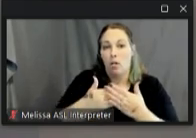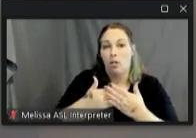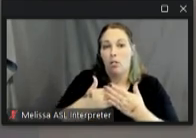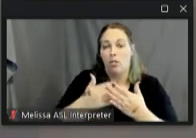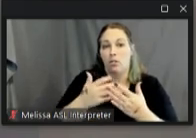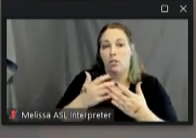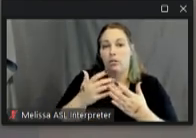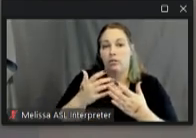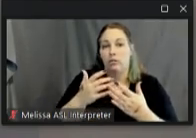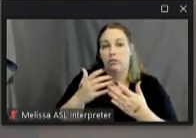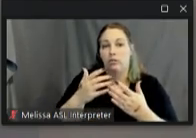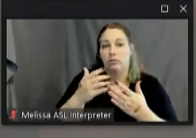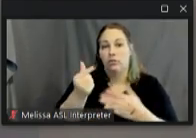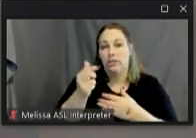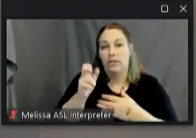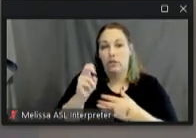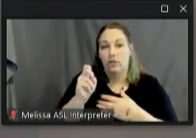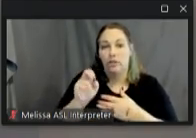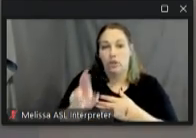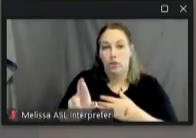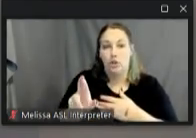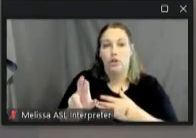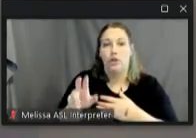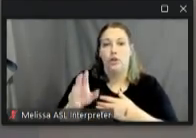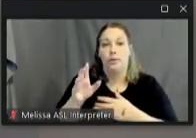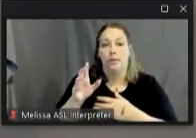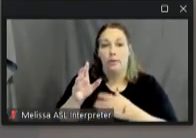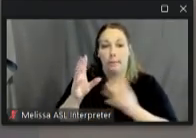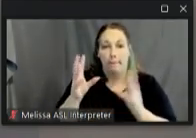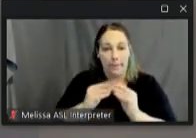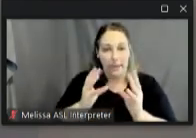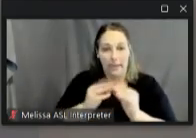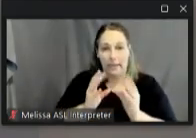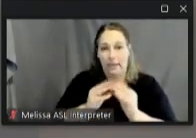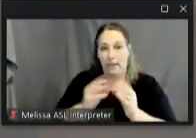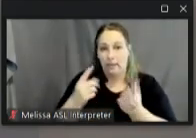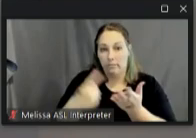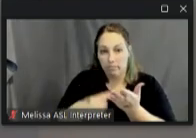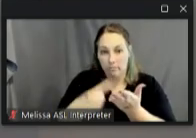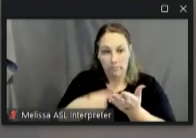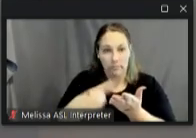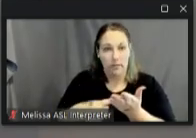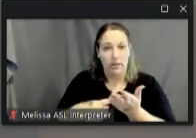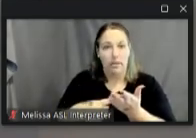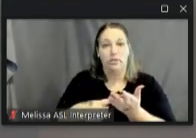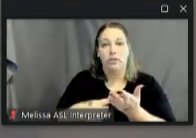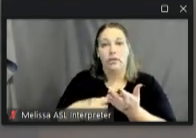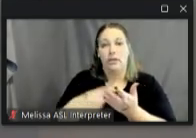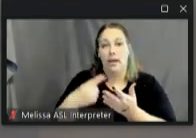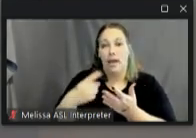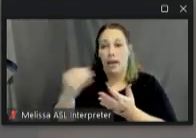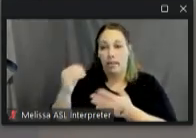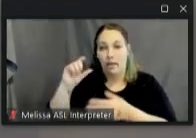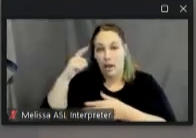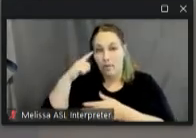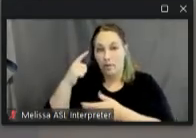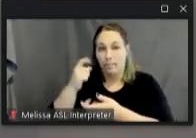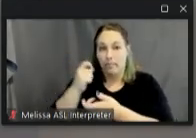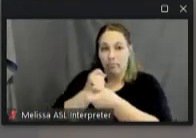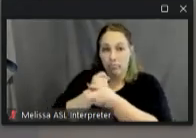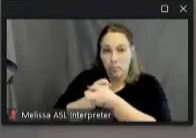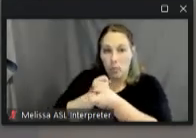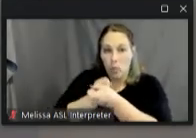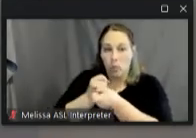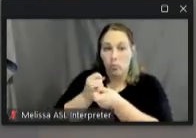del Congreso Nacional, las mismas pues incorporan a representantes de mujeres defensoras de derechos humanos